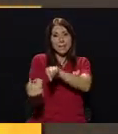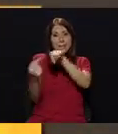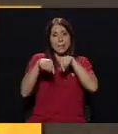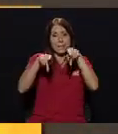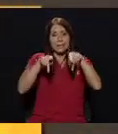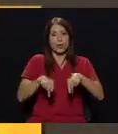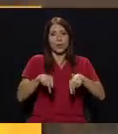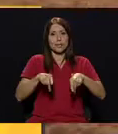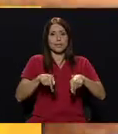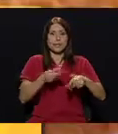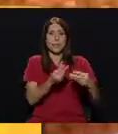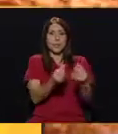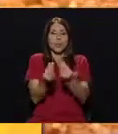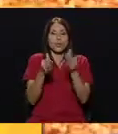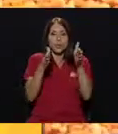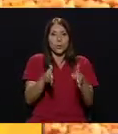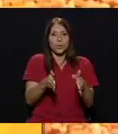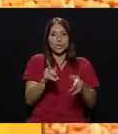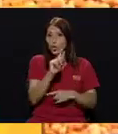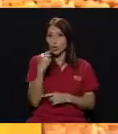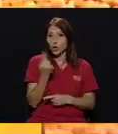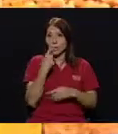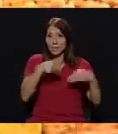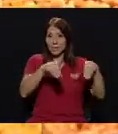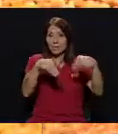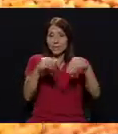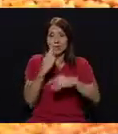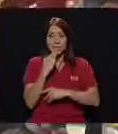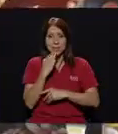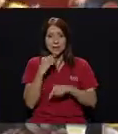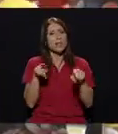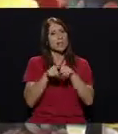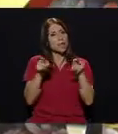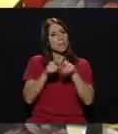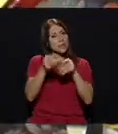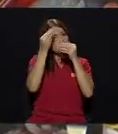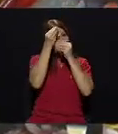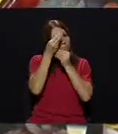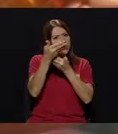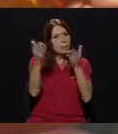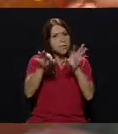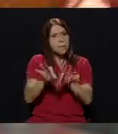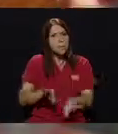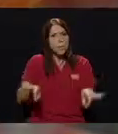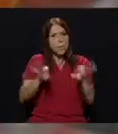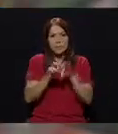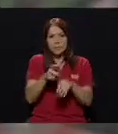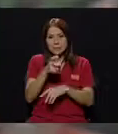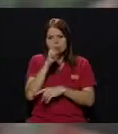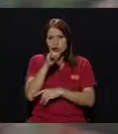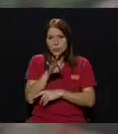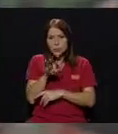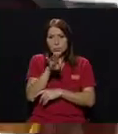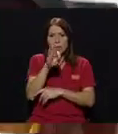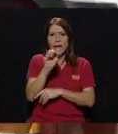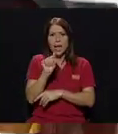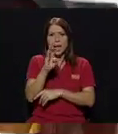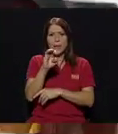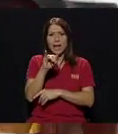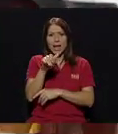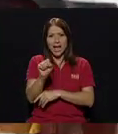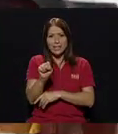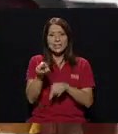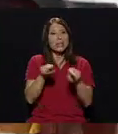para ofrecer no solo miel, digamos, sino también dar información sobre la importancia de las abejas, todos los productos, digamos,